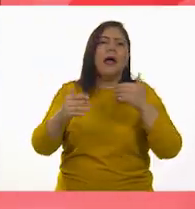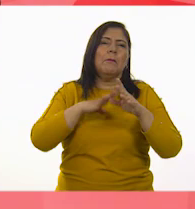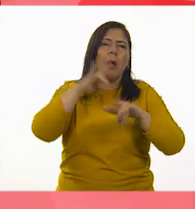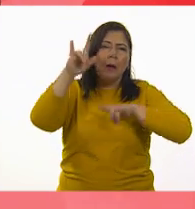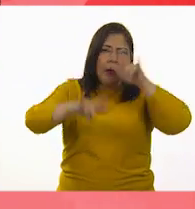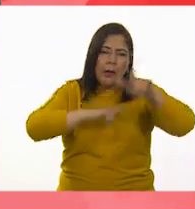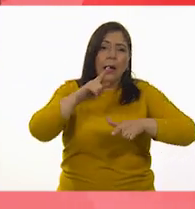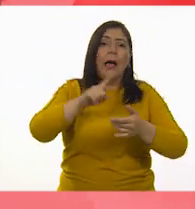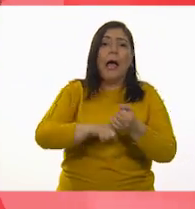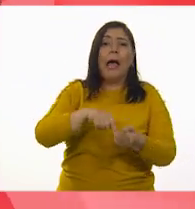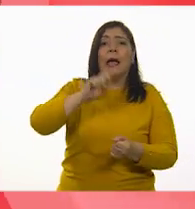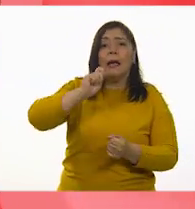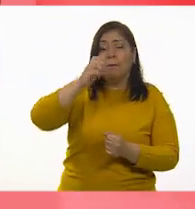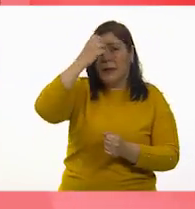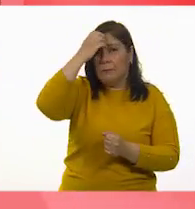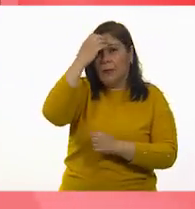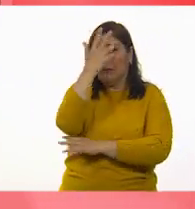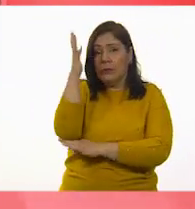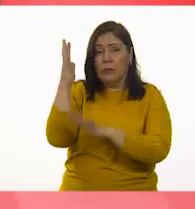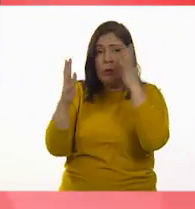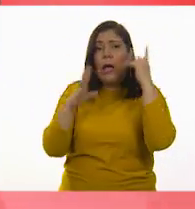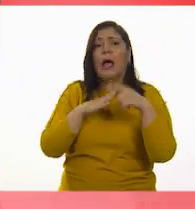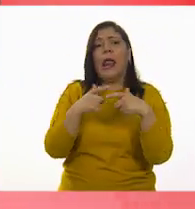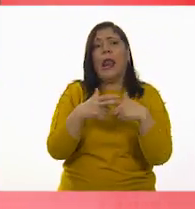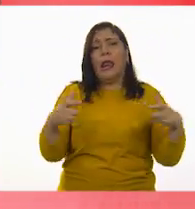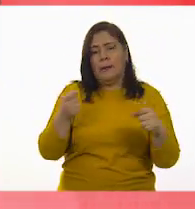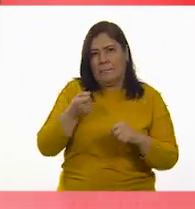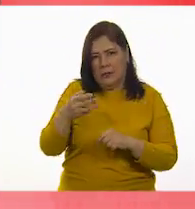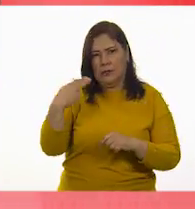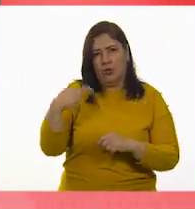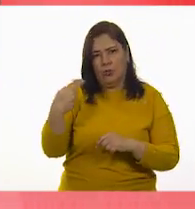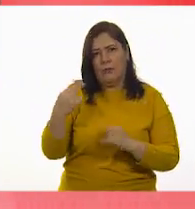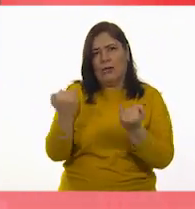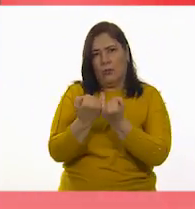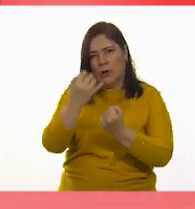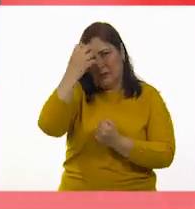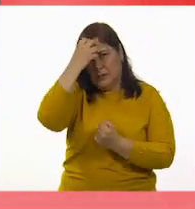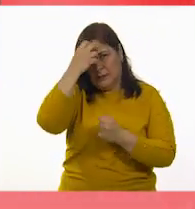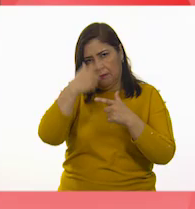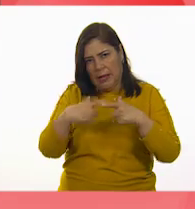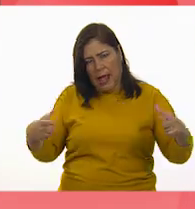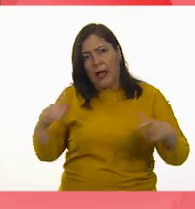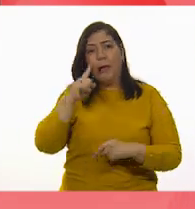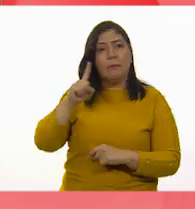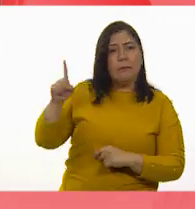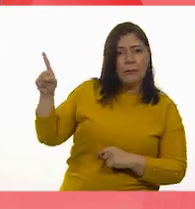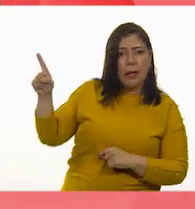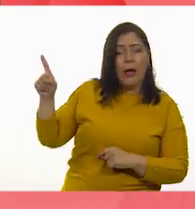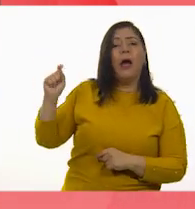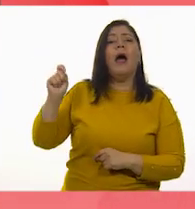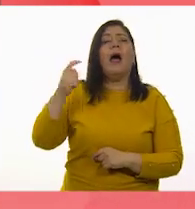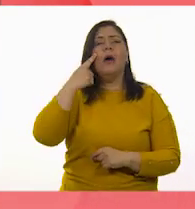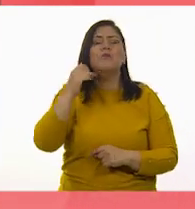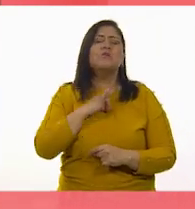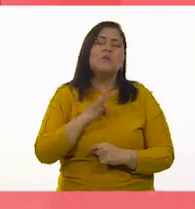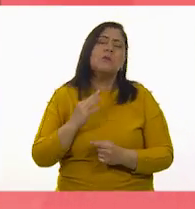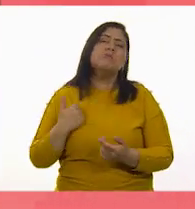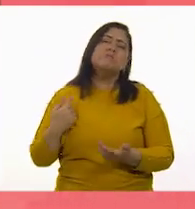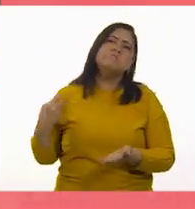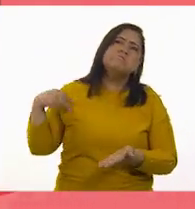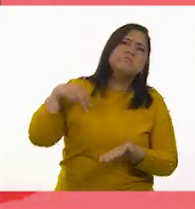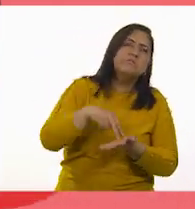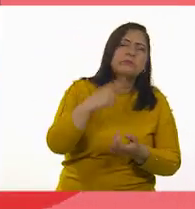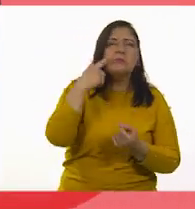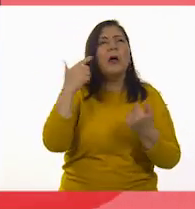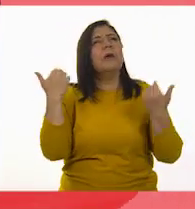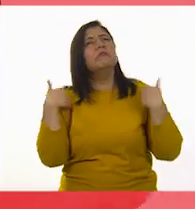bosque de Chapultepec, se encuentra el lago del mismo nombre. Es un lugar idóneo para pasar un día de esparcimiento o para